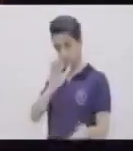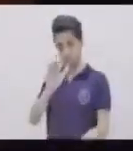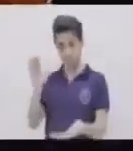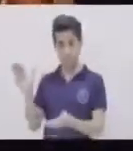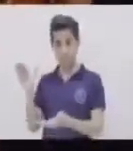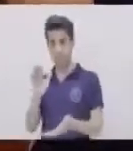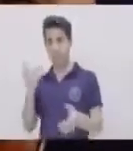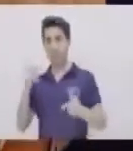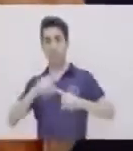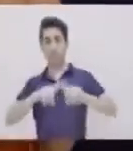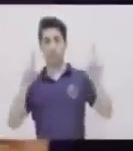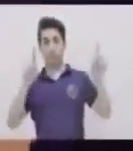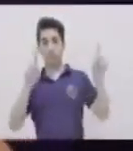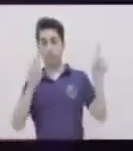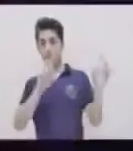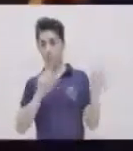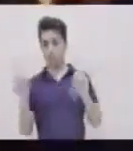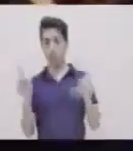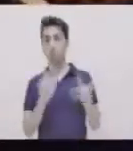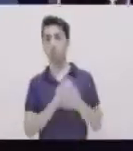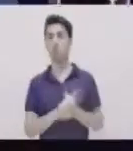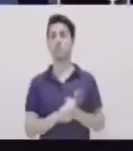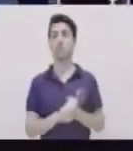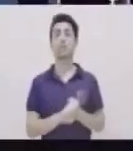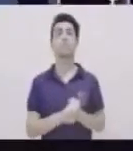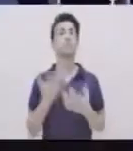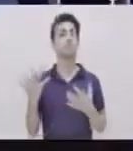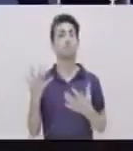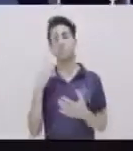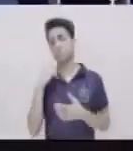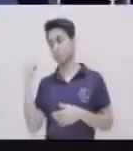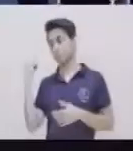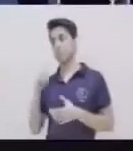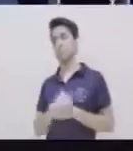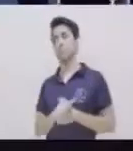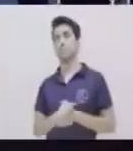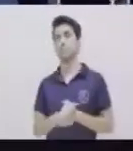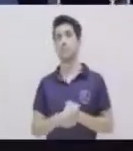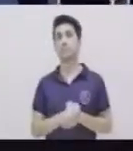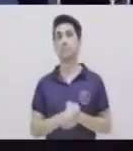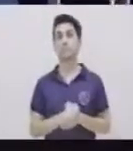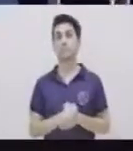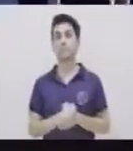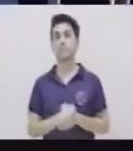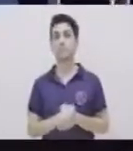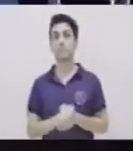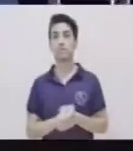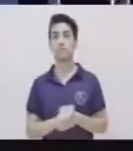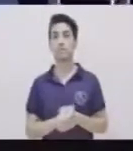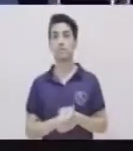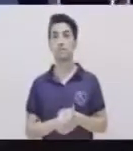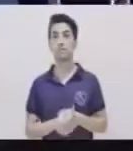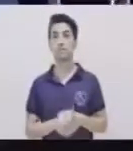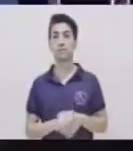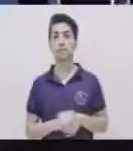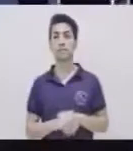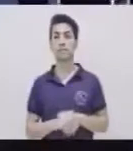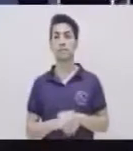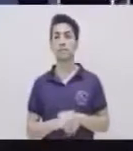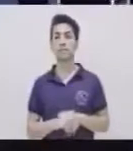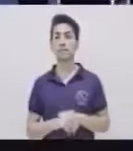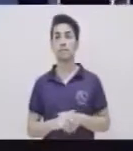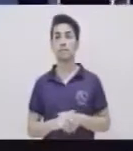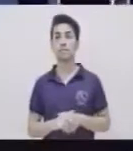están amarradas. Esto hace que el sonido sea diferente entre ese y este.